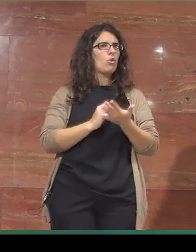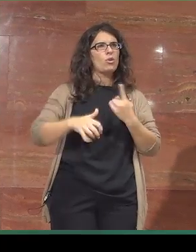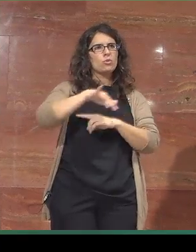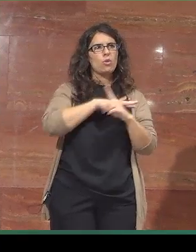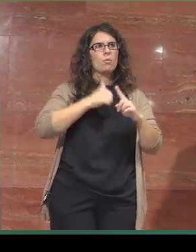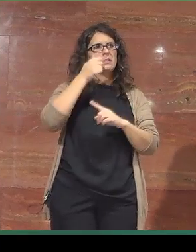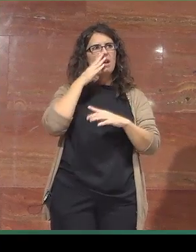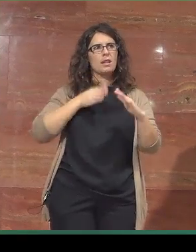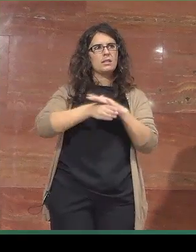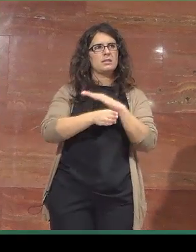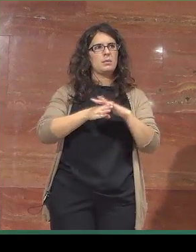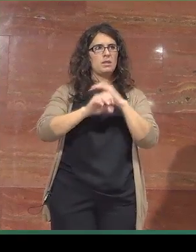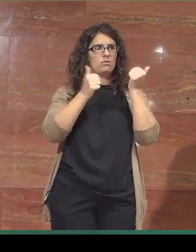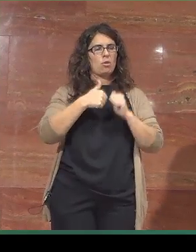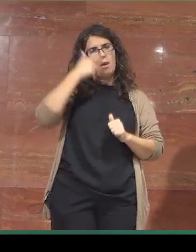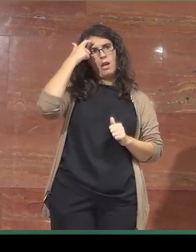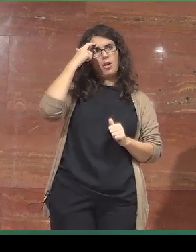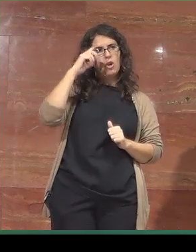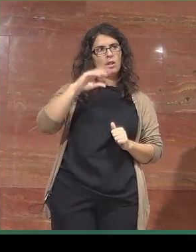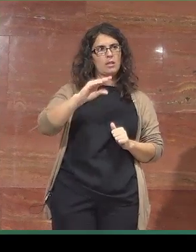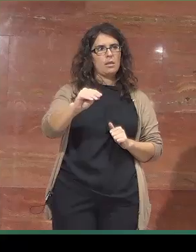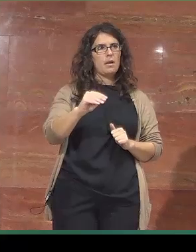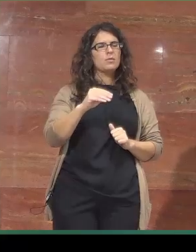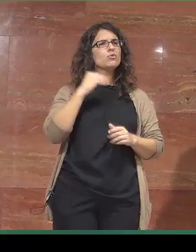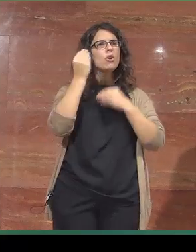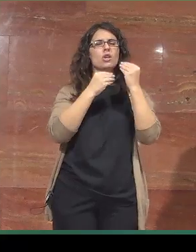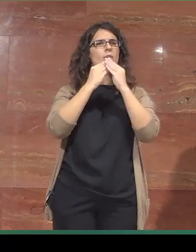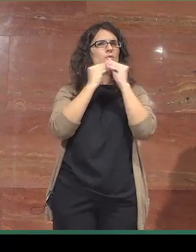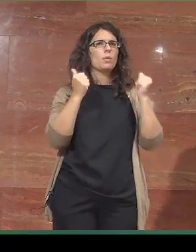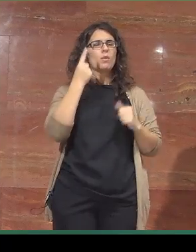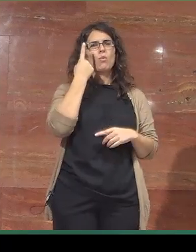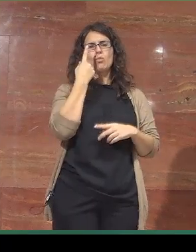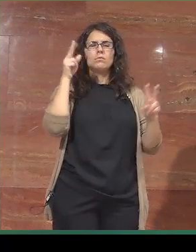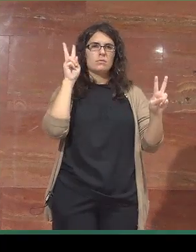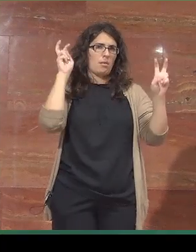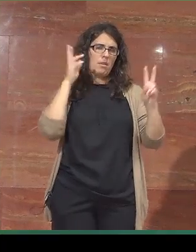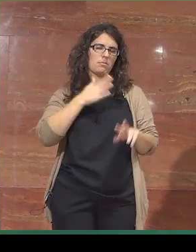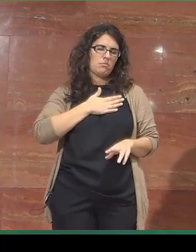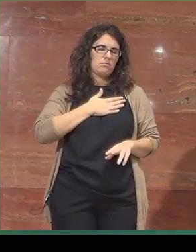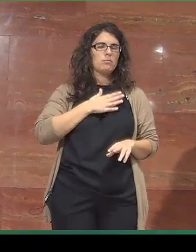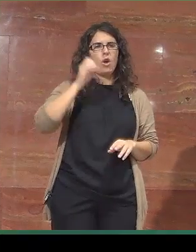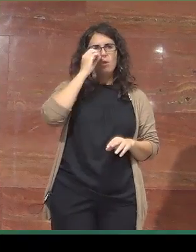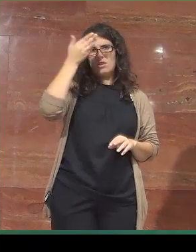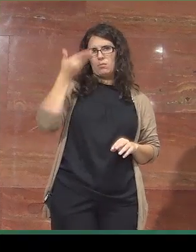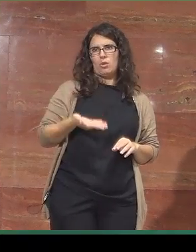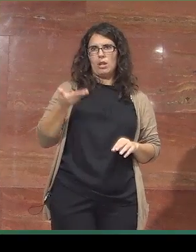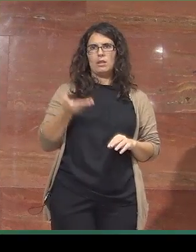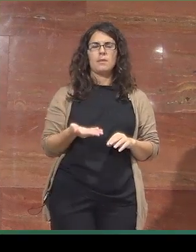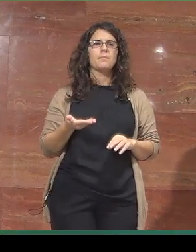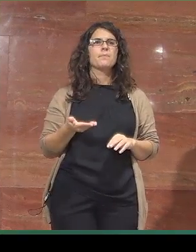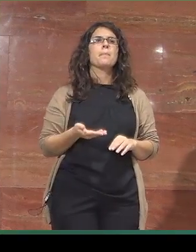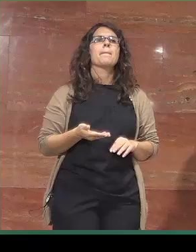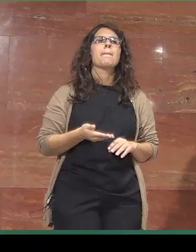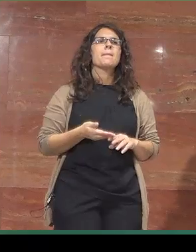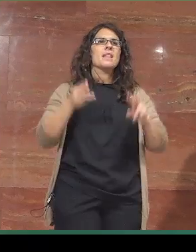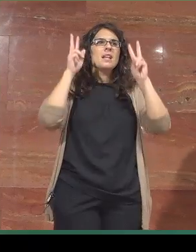entornos, se está obviando una cuestión que me parece importante y que son los